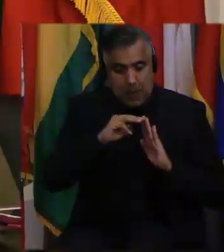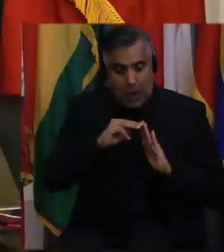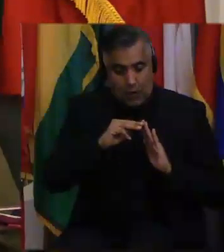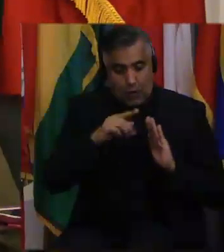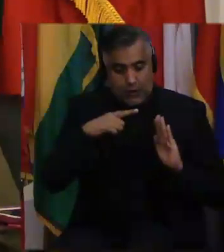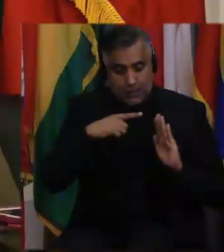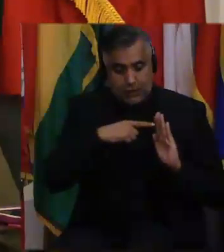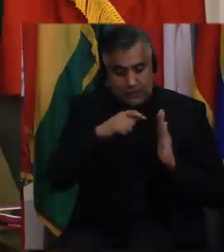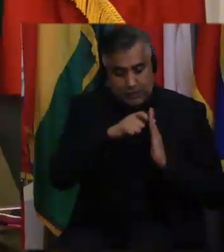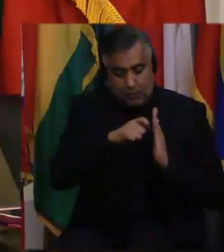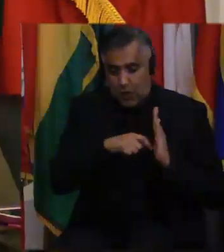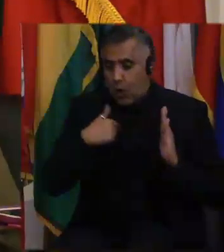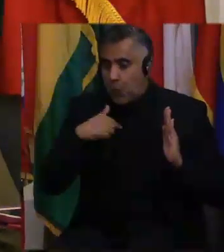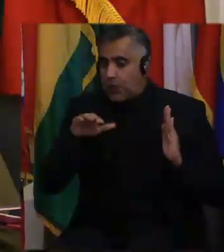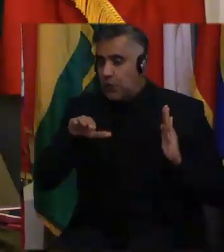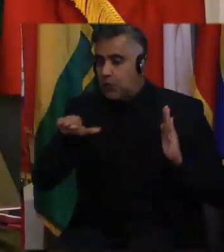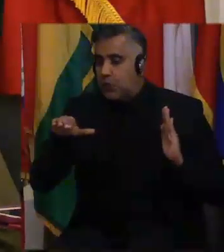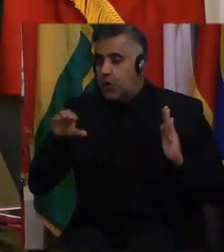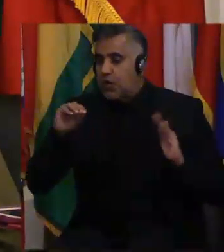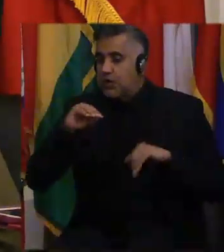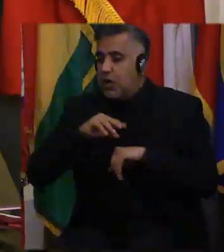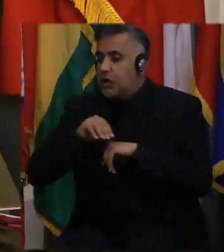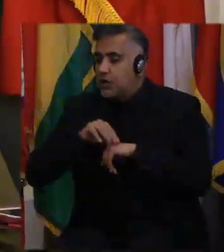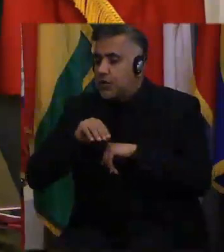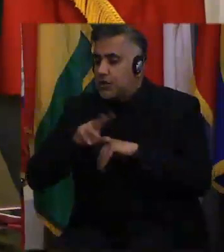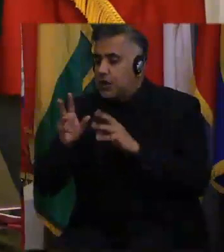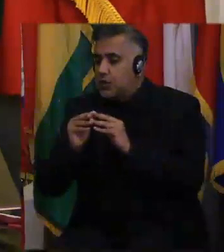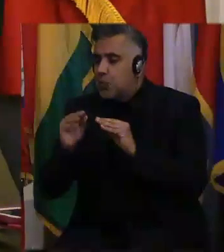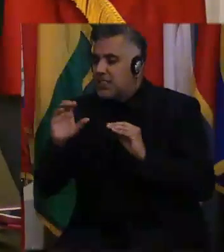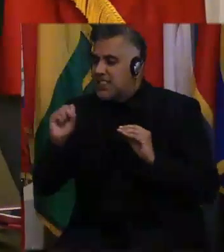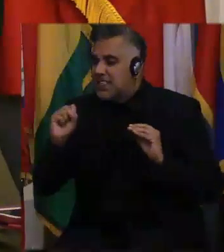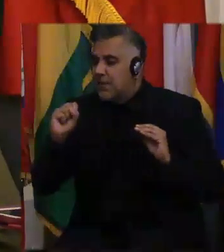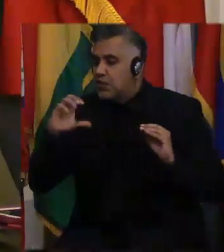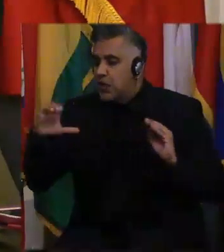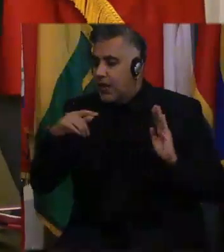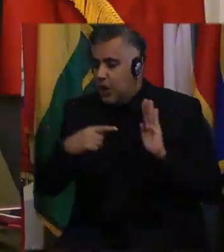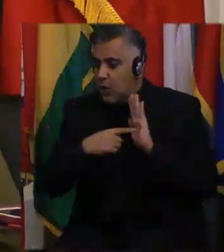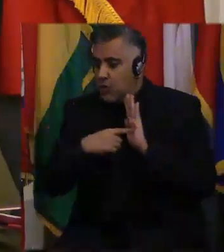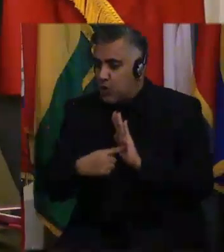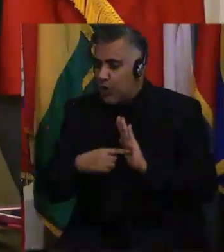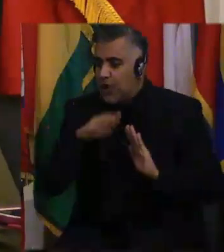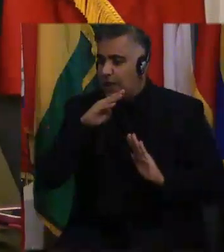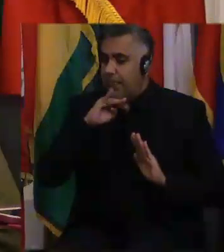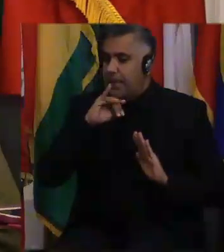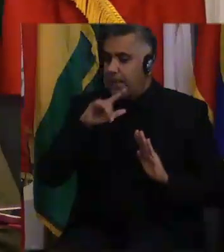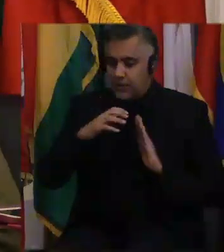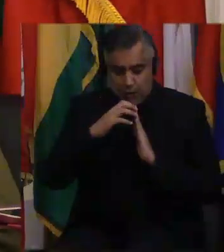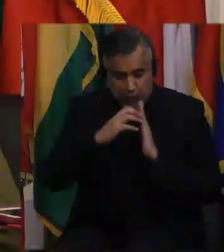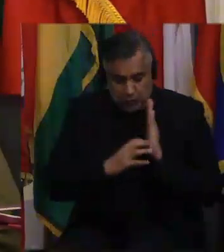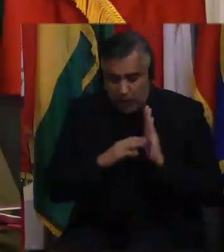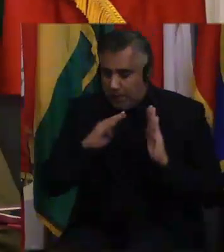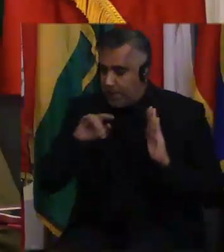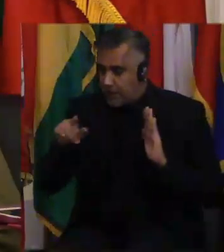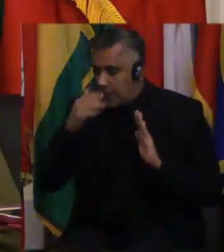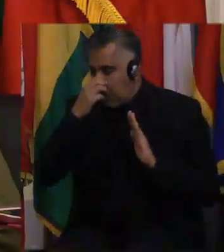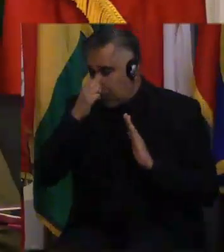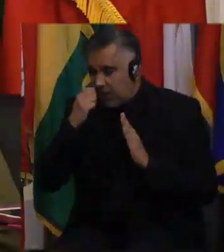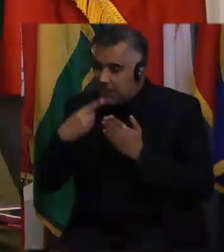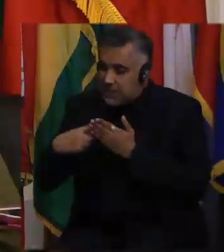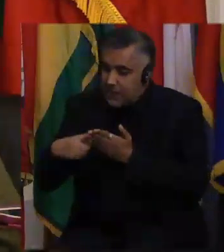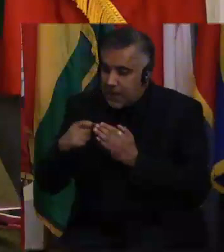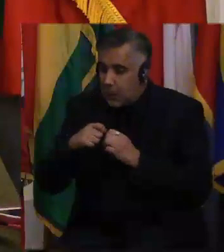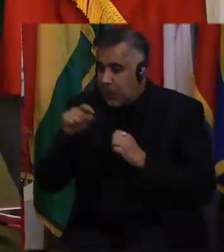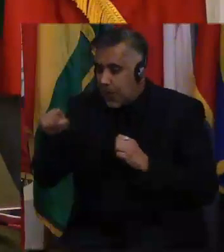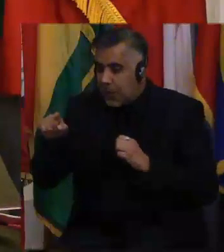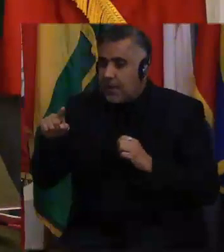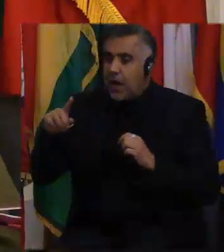leyes a la sociedad civil, se traen las expertas de la sociedad civil y se debate entre estados y sociedad civil